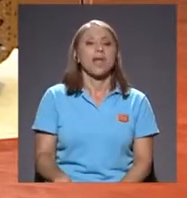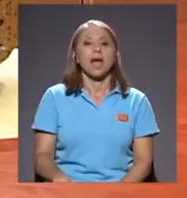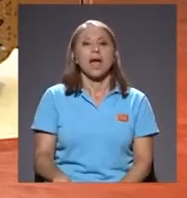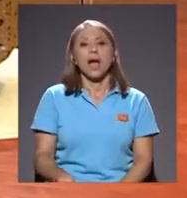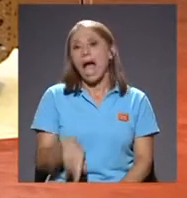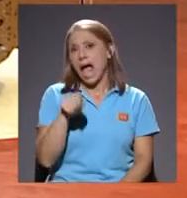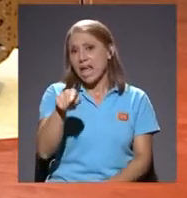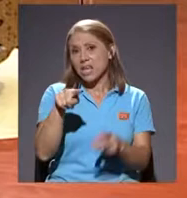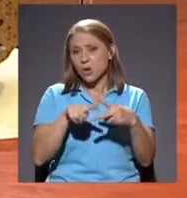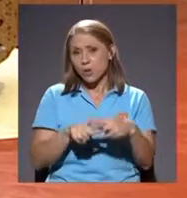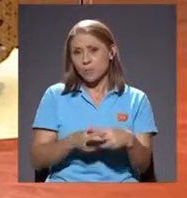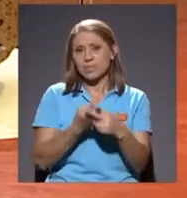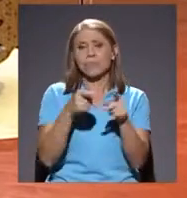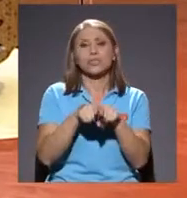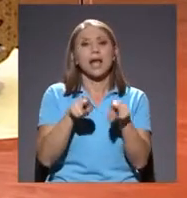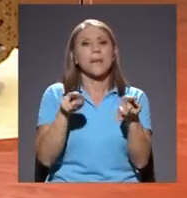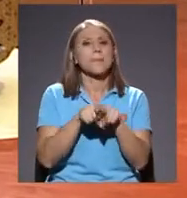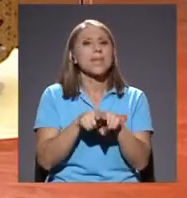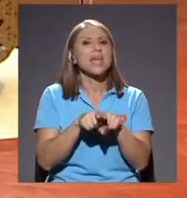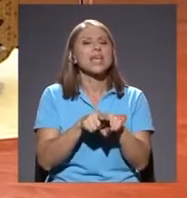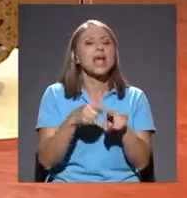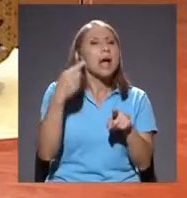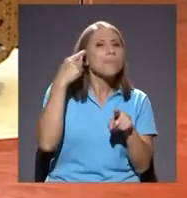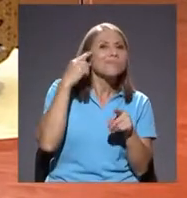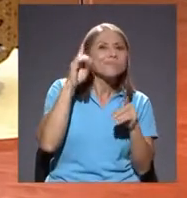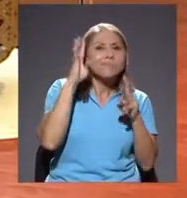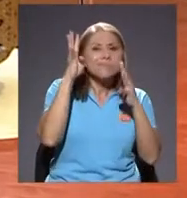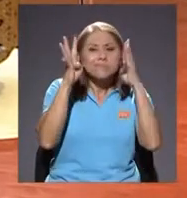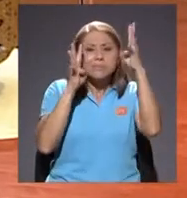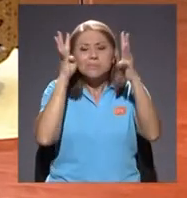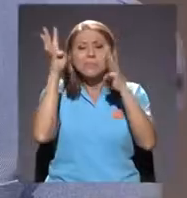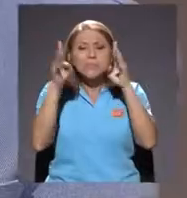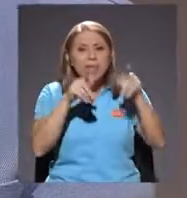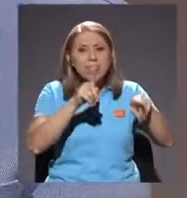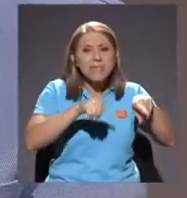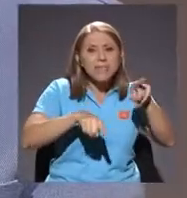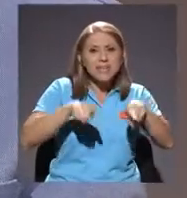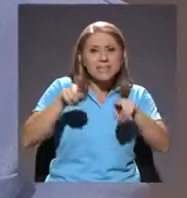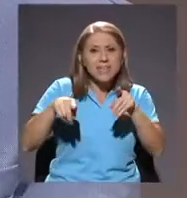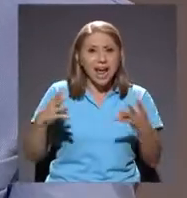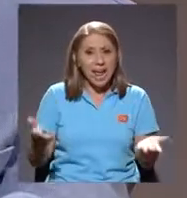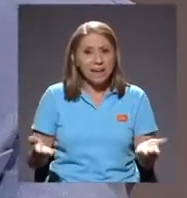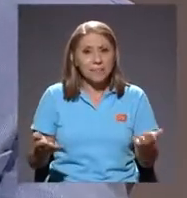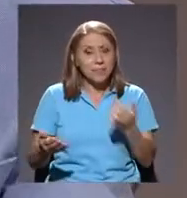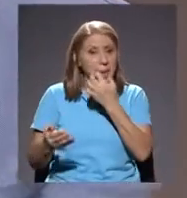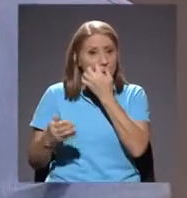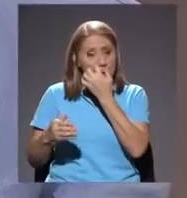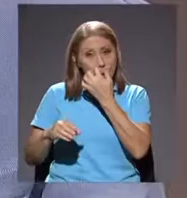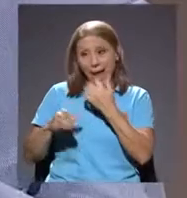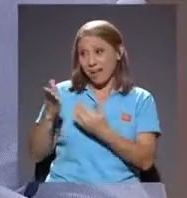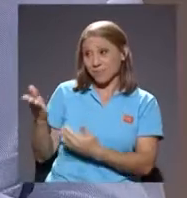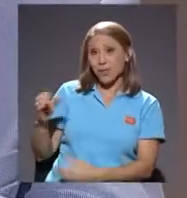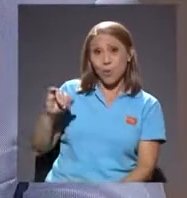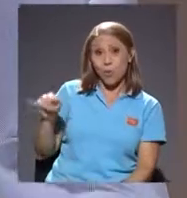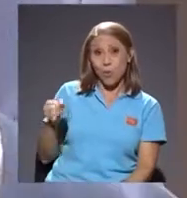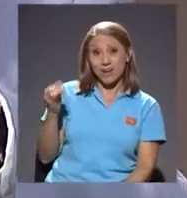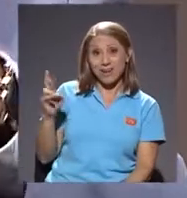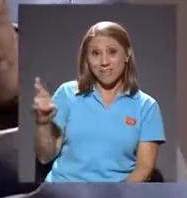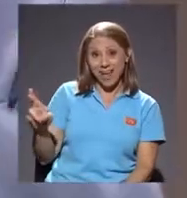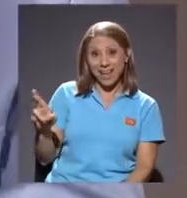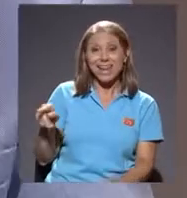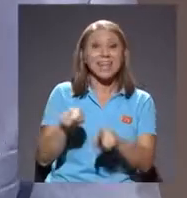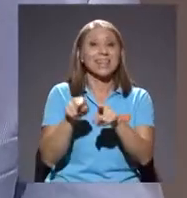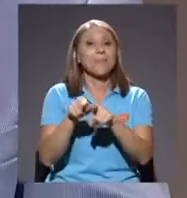comenzamos también en la empresa diversificar y fue una empresa que rafaeli a claudio le llamó mucho la atención que es una empresa de